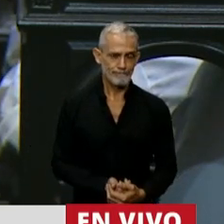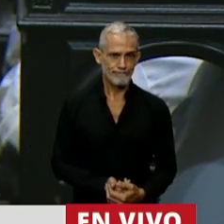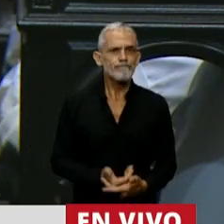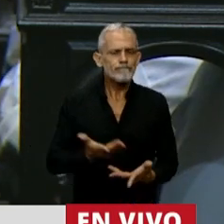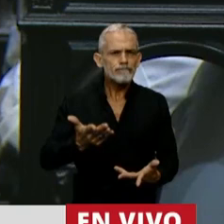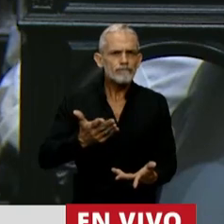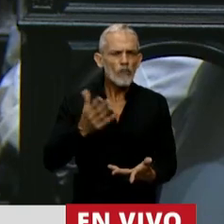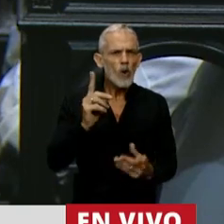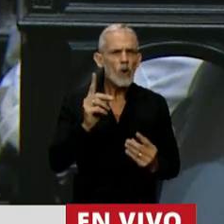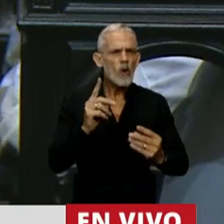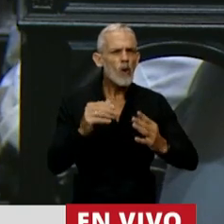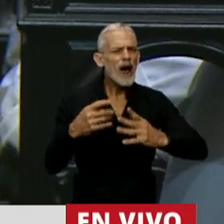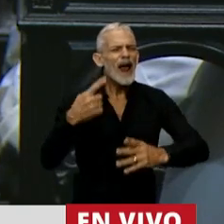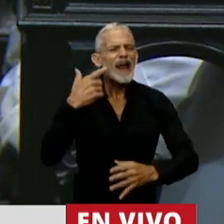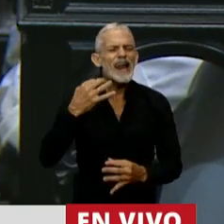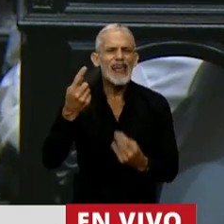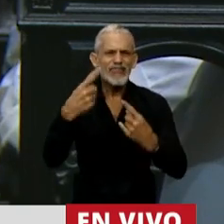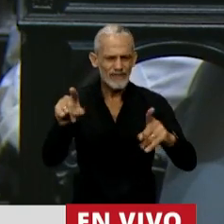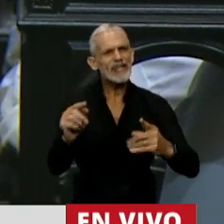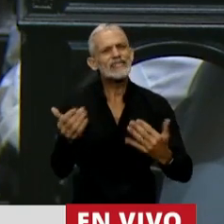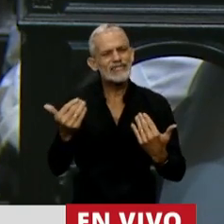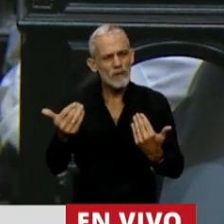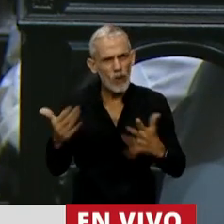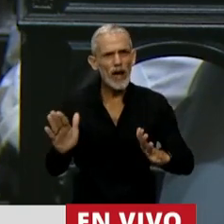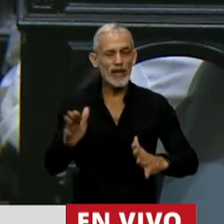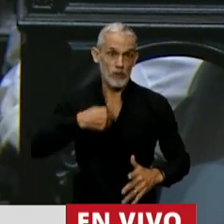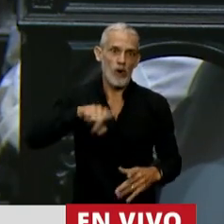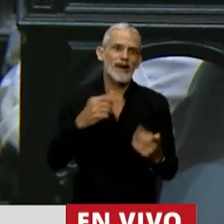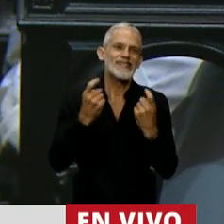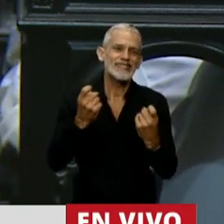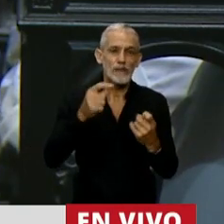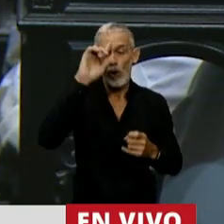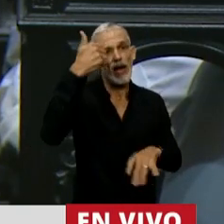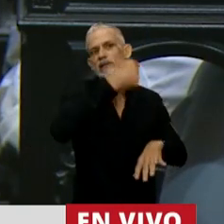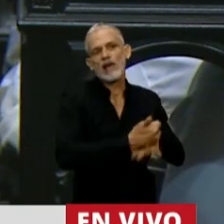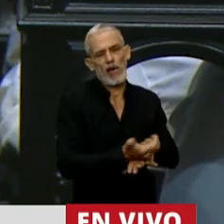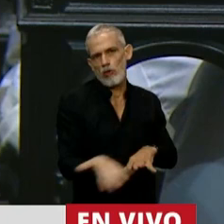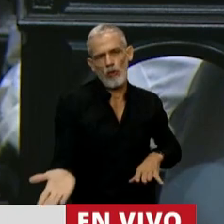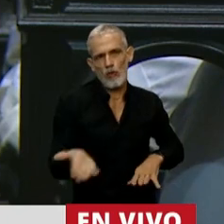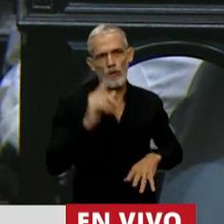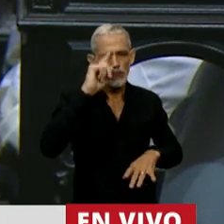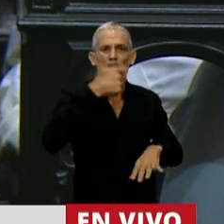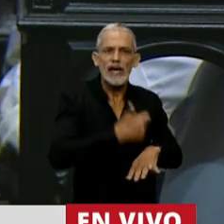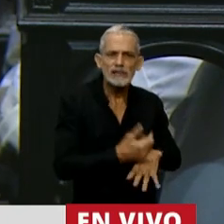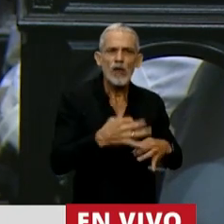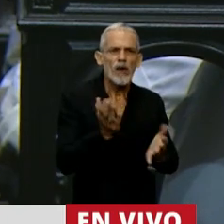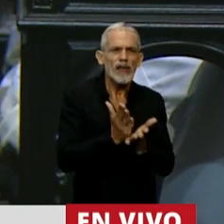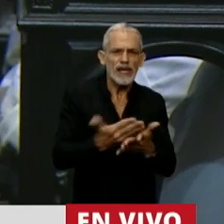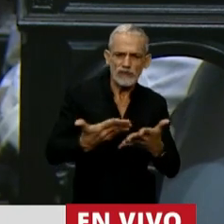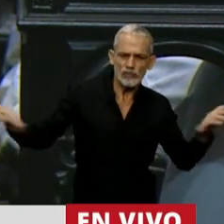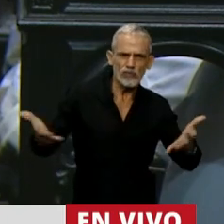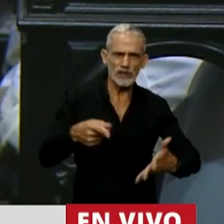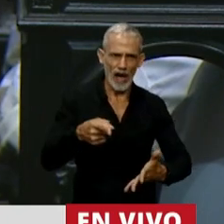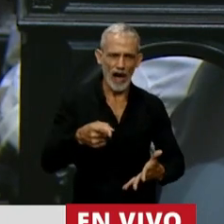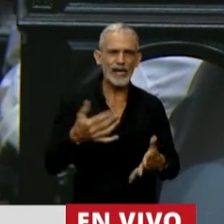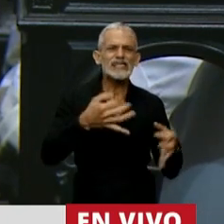Pero se puede construir una realidad distinta, señor presidente. Para eso necesitamos un Estado presente que amplíe derechos